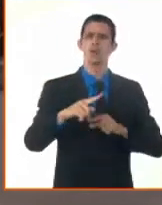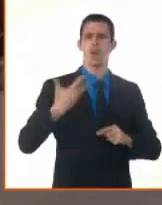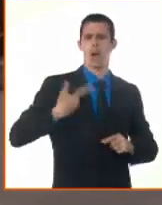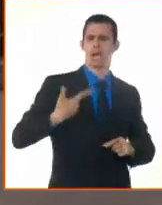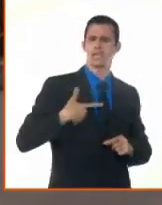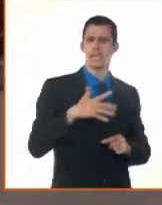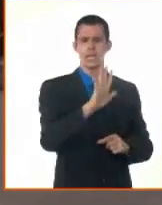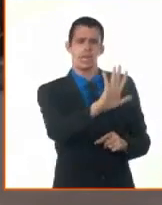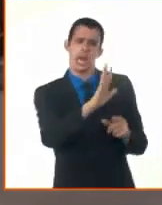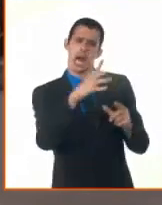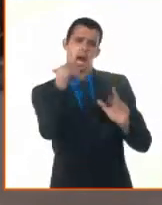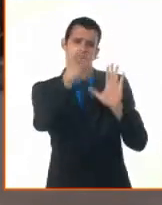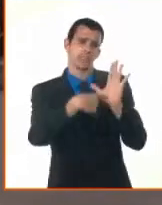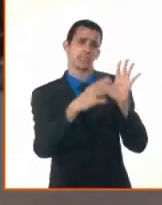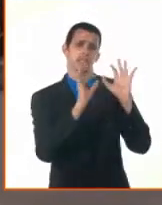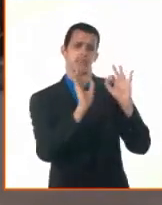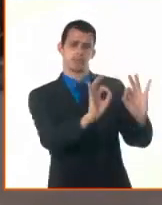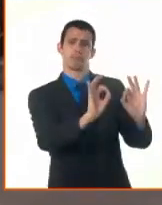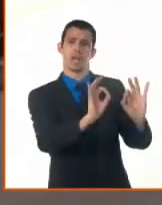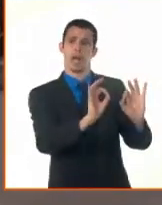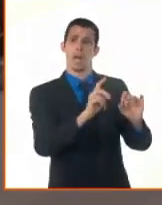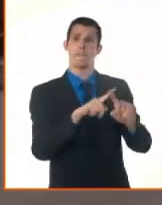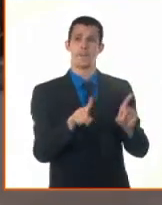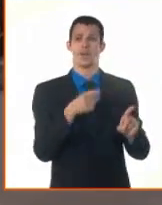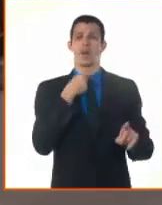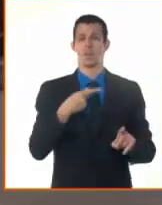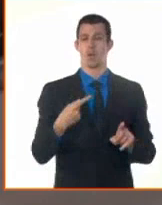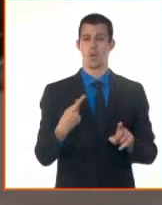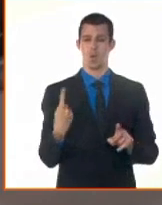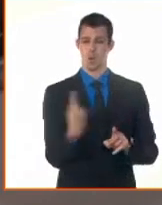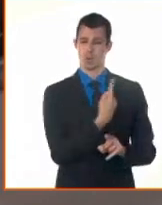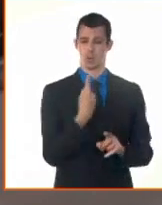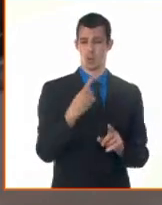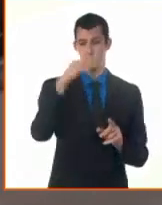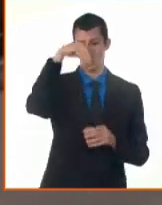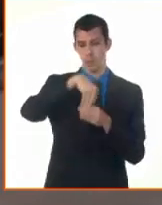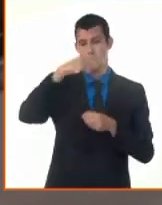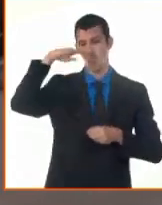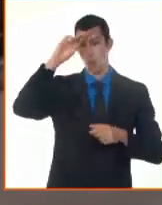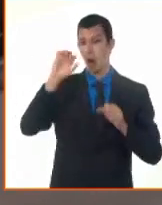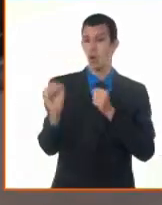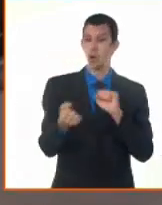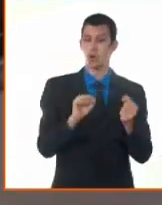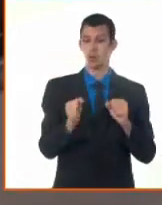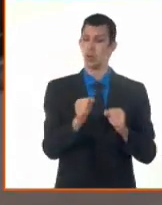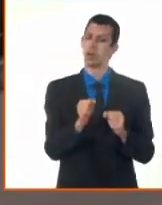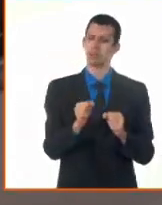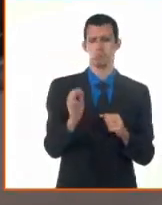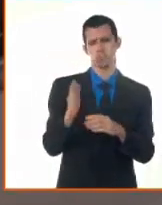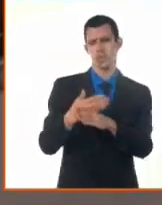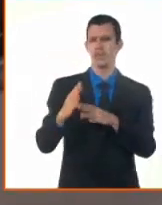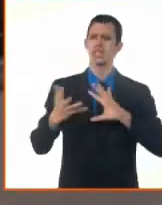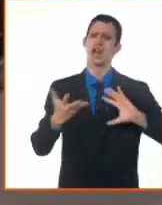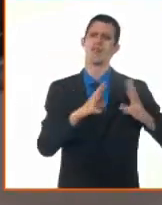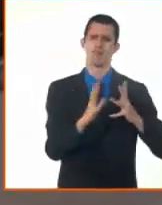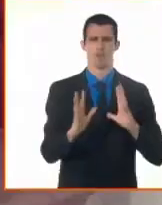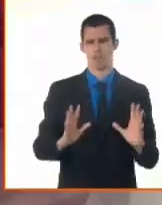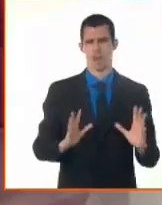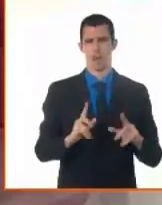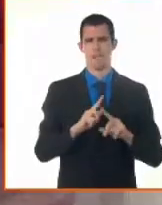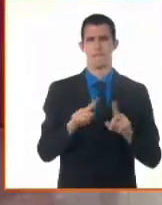la sombra No pero lo que pasa es que por ejemplo países como Argentina y Venezuela estaban acostumbrados